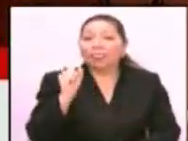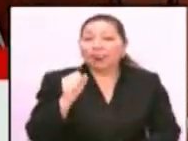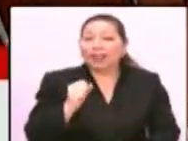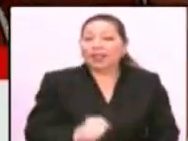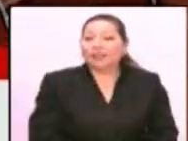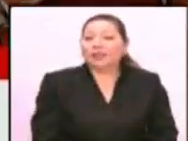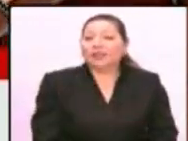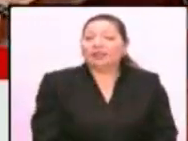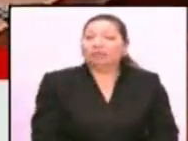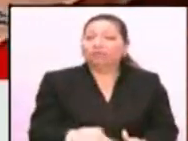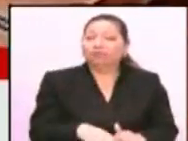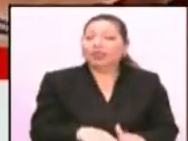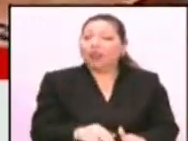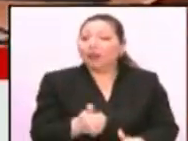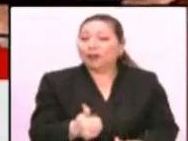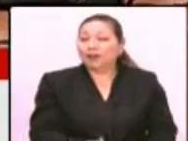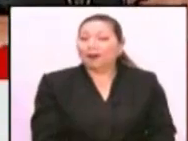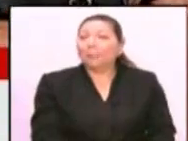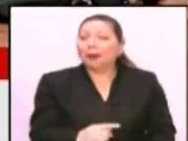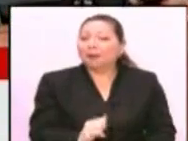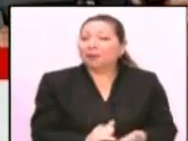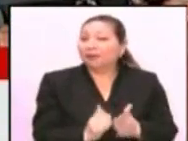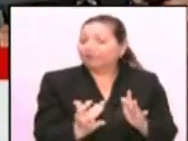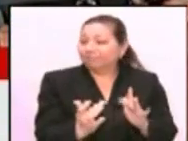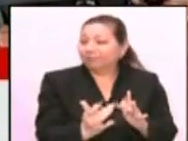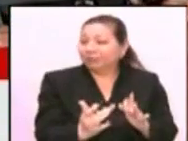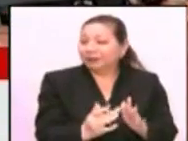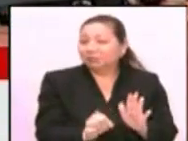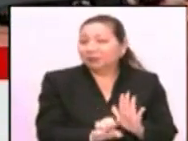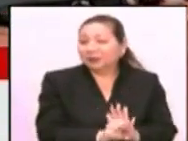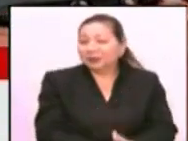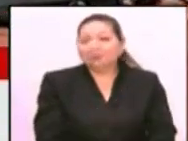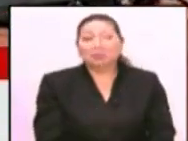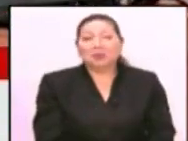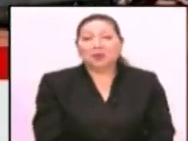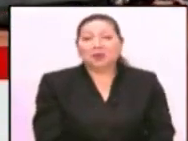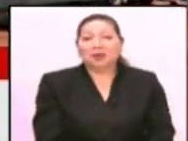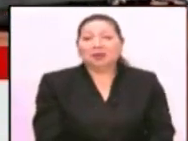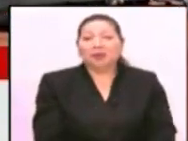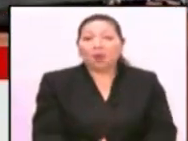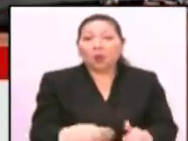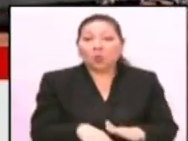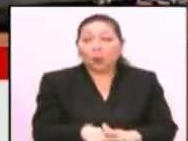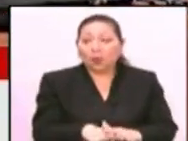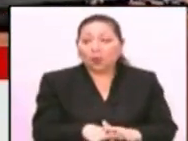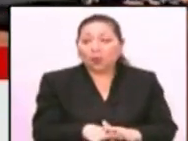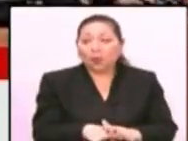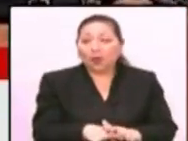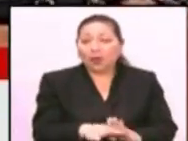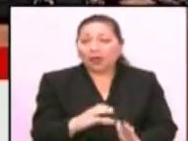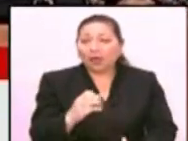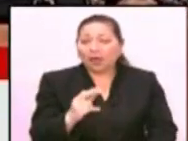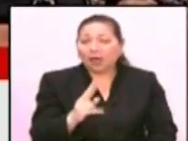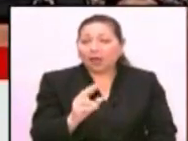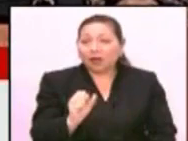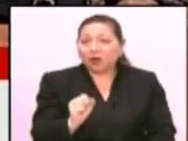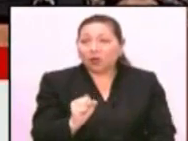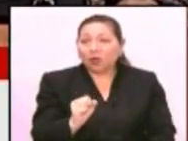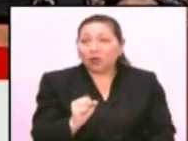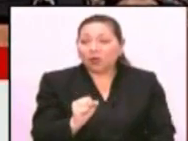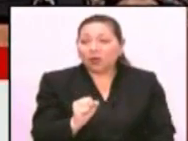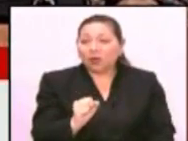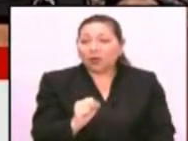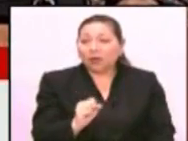poder acceder a otros, sino para poder identificarlos. Por ejemplo, a veces tenemos el interno Carlos Vázquez, o también